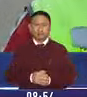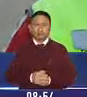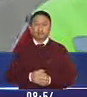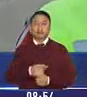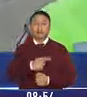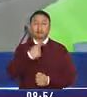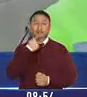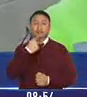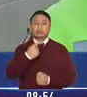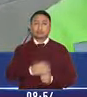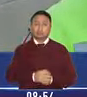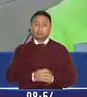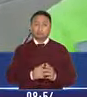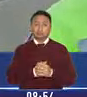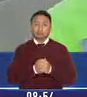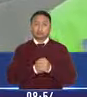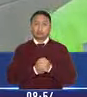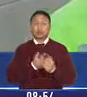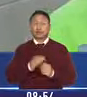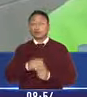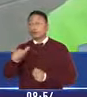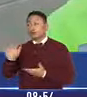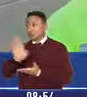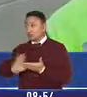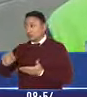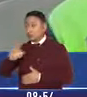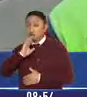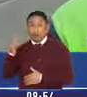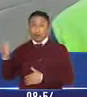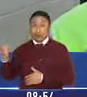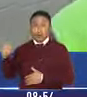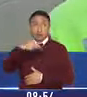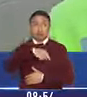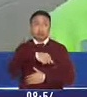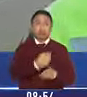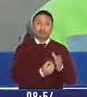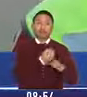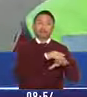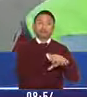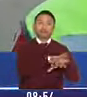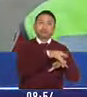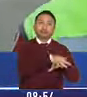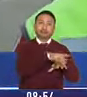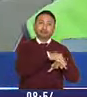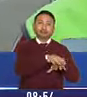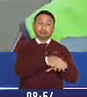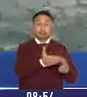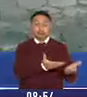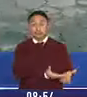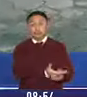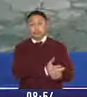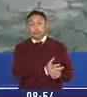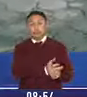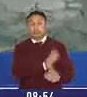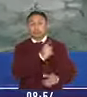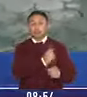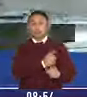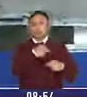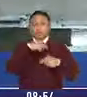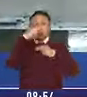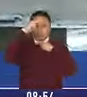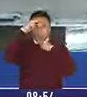dicen que está faltando en otros sectores agua. Imagínese cuántos litros de agua están aquí, o sea. Por ello acudieron